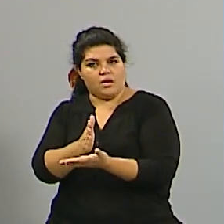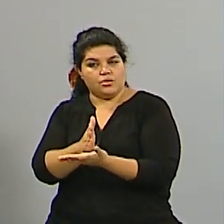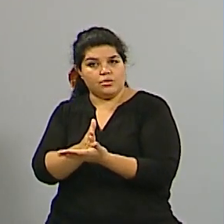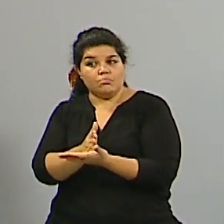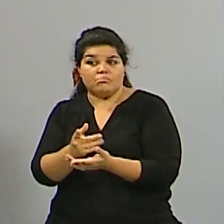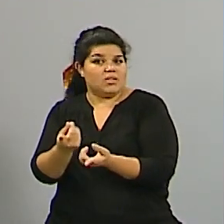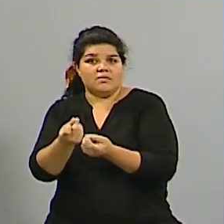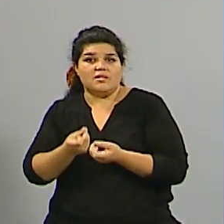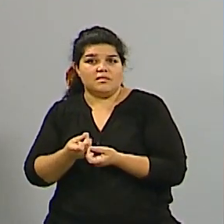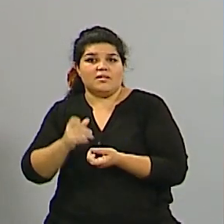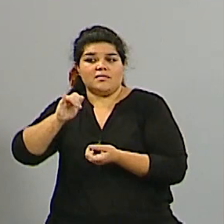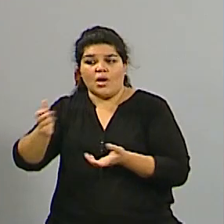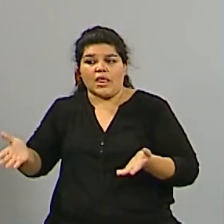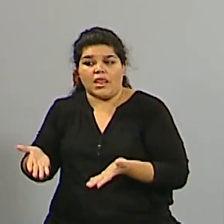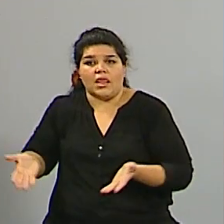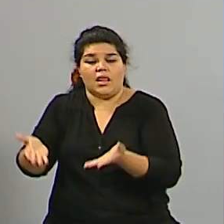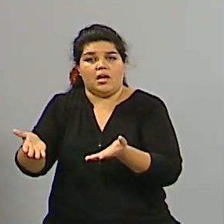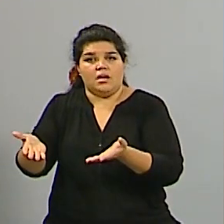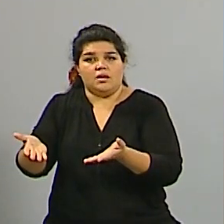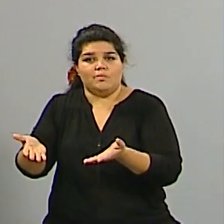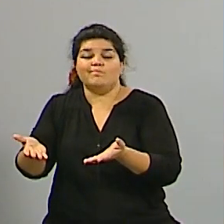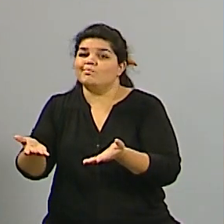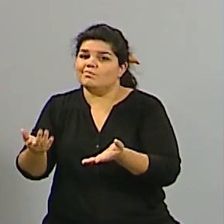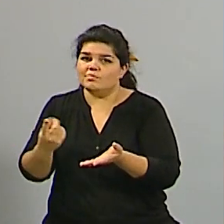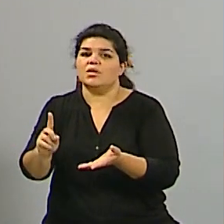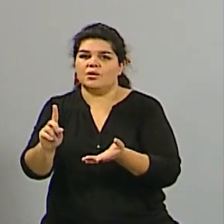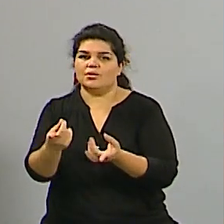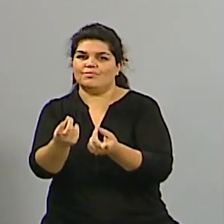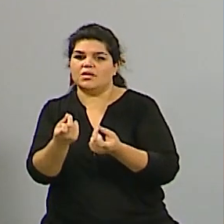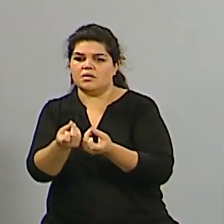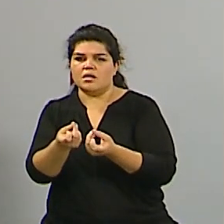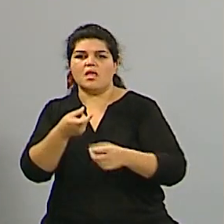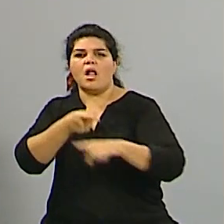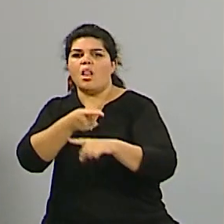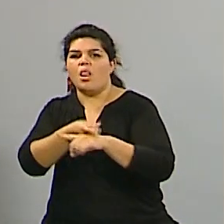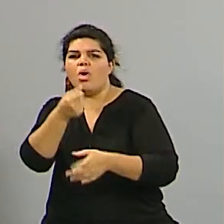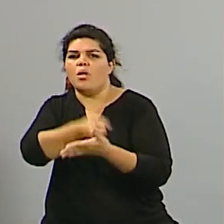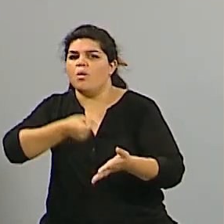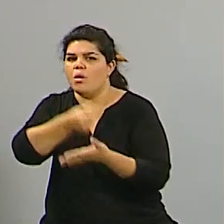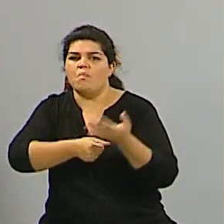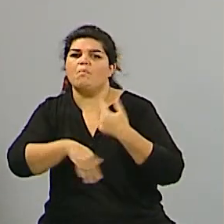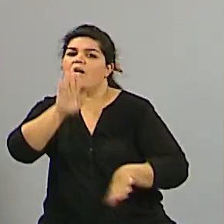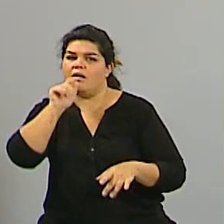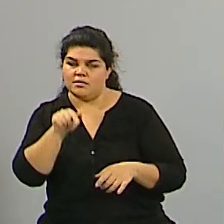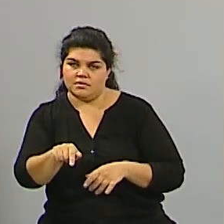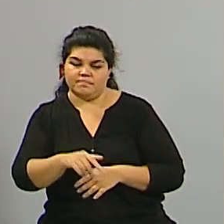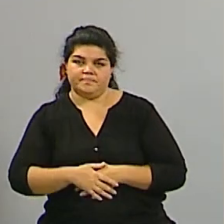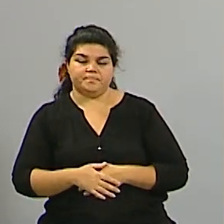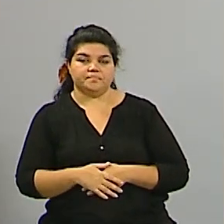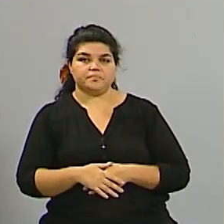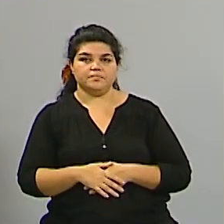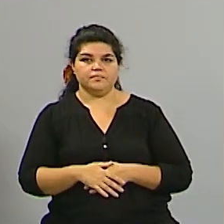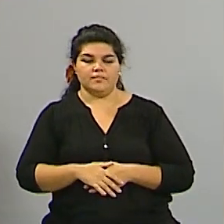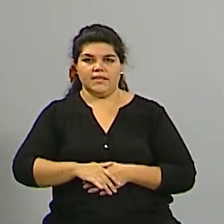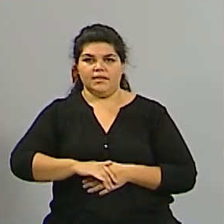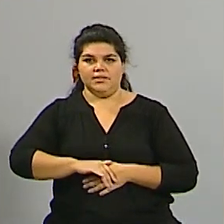requiere organizaciones sindicales más de combate, si Em, se puede. caber esa categoría. Paula, haciendo referencia un poco